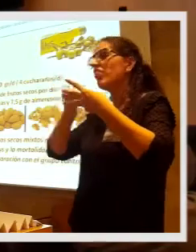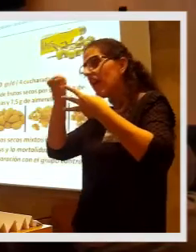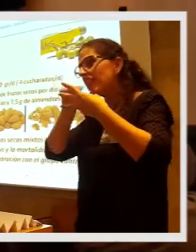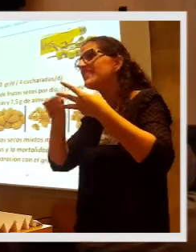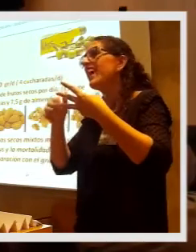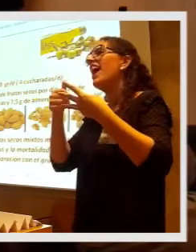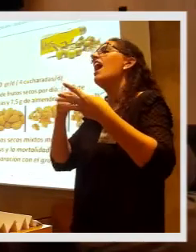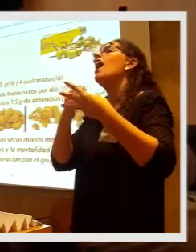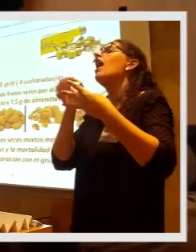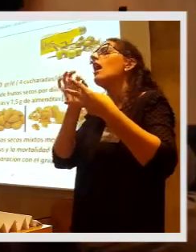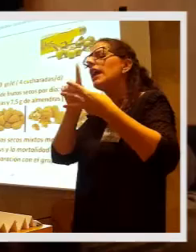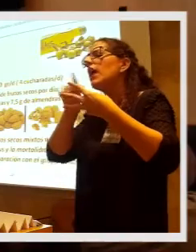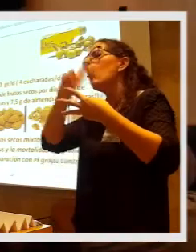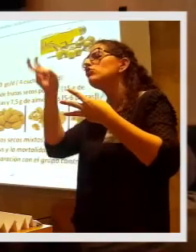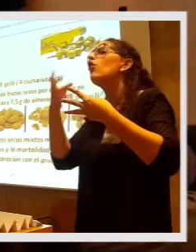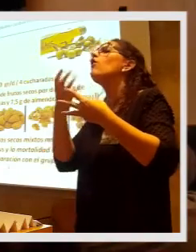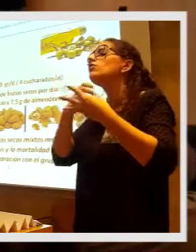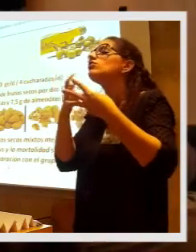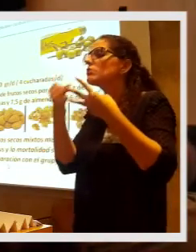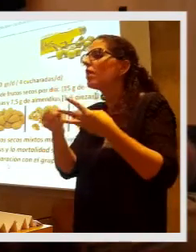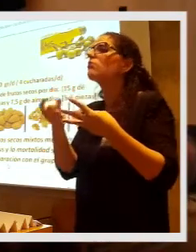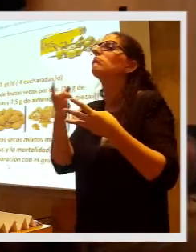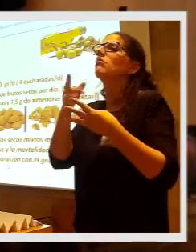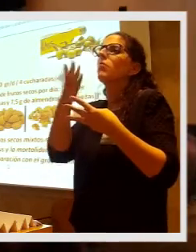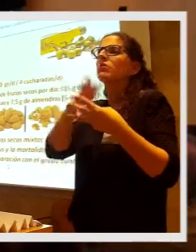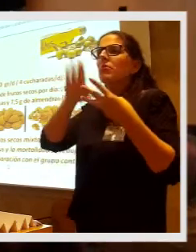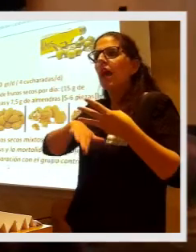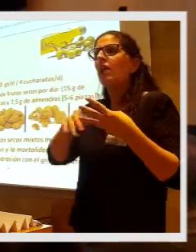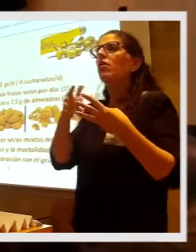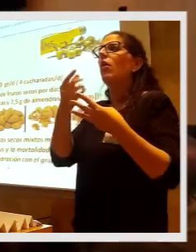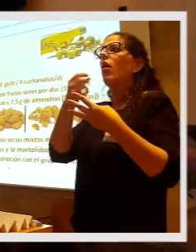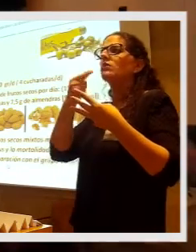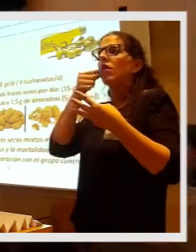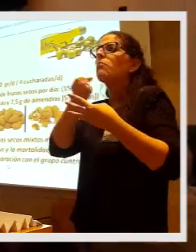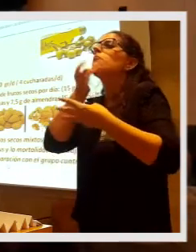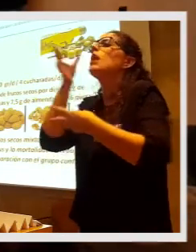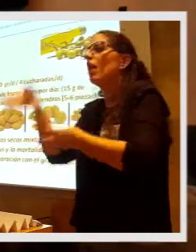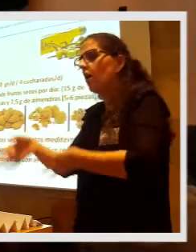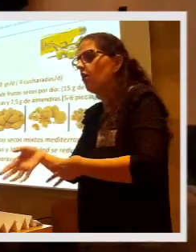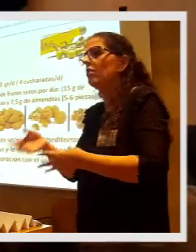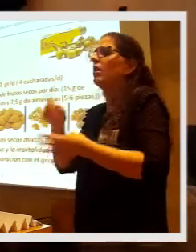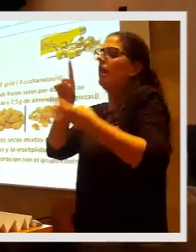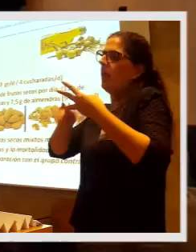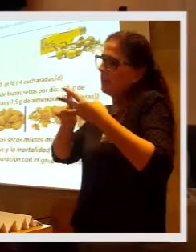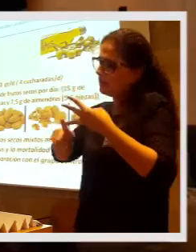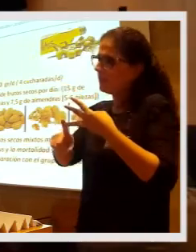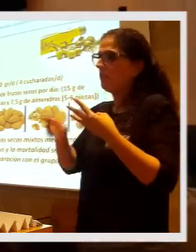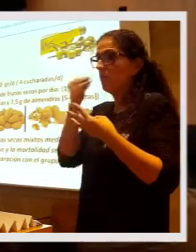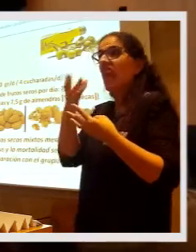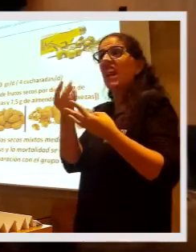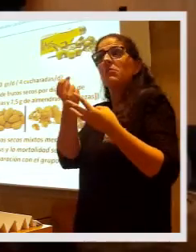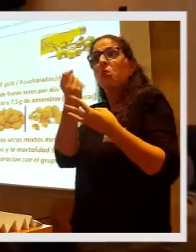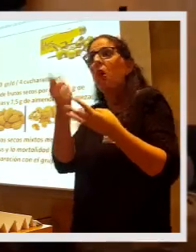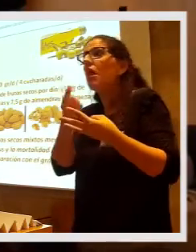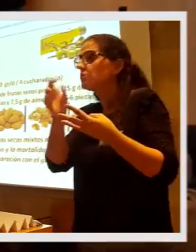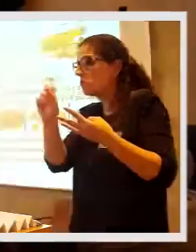forma muy significativa la posibilidad de morir, de tener un infarto o de tener un derrame cerebral frente a los que tomaban ya de